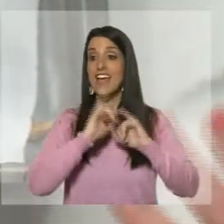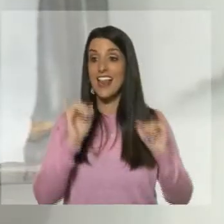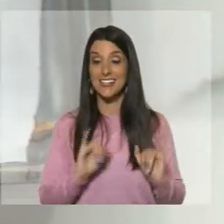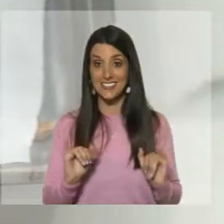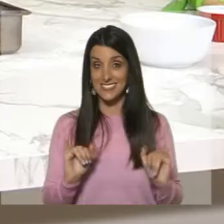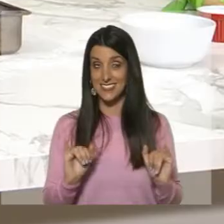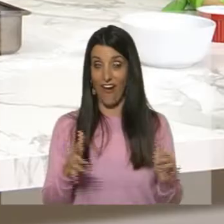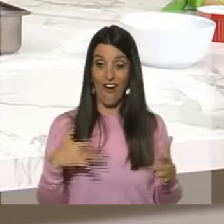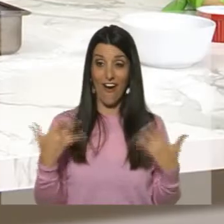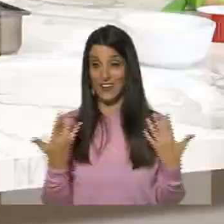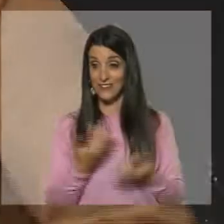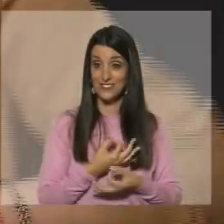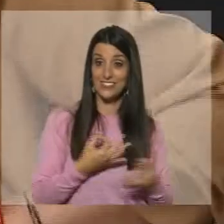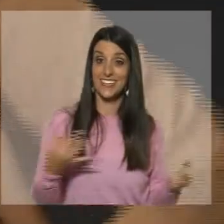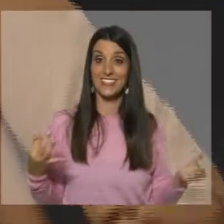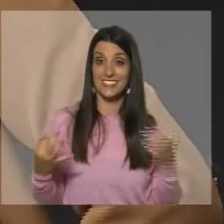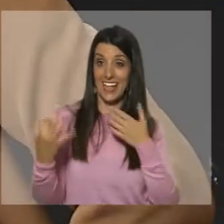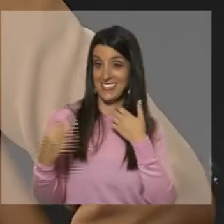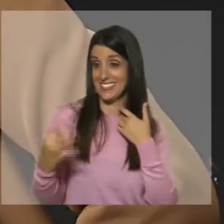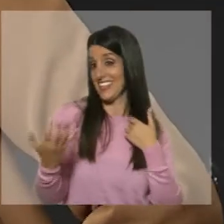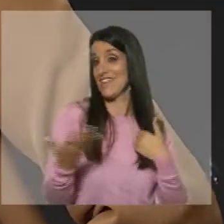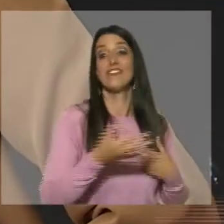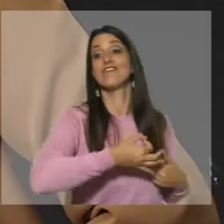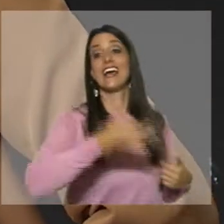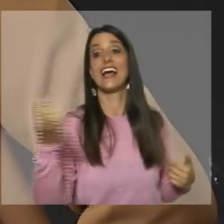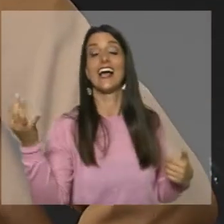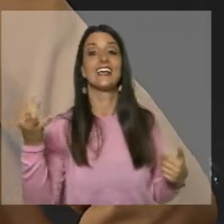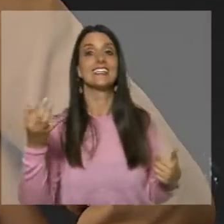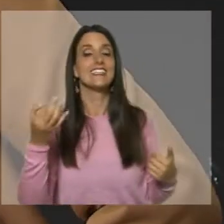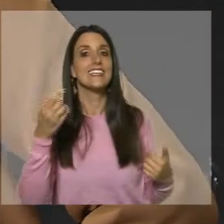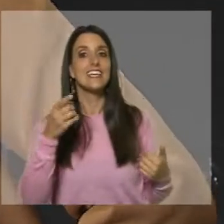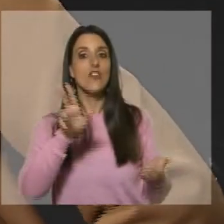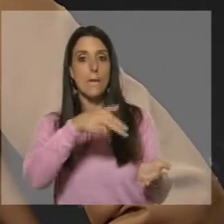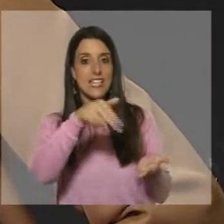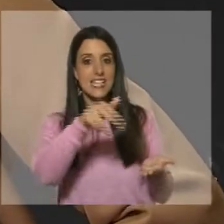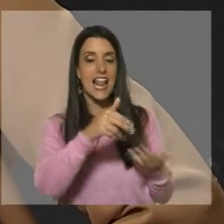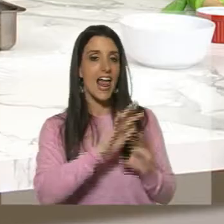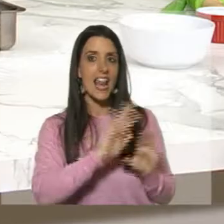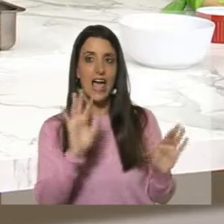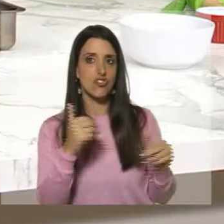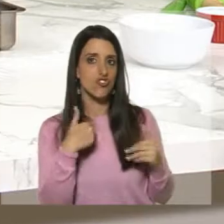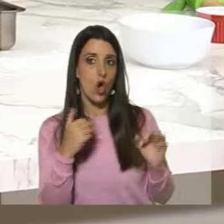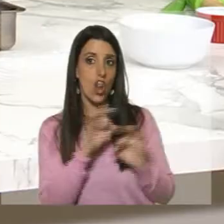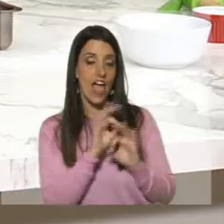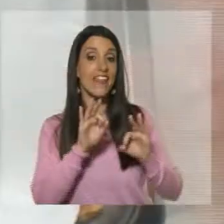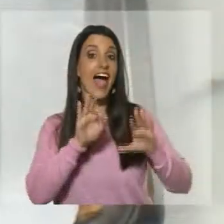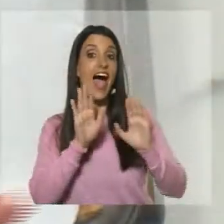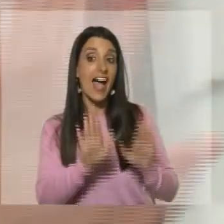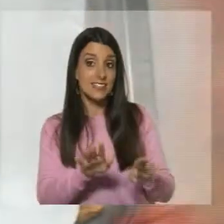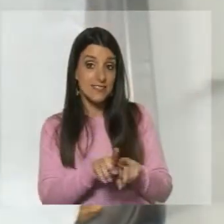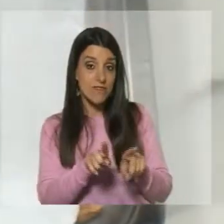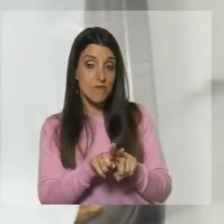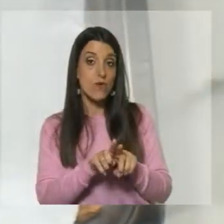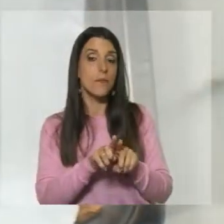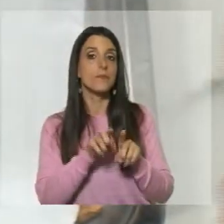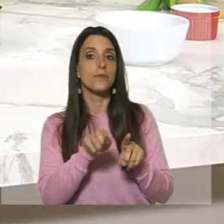Agrandate, porque estás perfectamente opa. Agrandado. Es una maravilla. Ay, lo que hizo no la pincelamos, nada. Yo no le puse nada. Así como está, sí. Lo